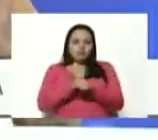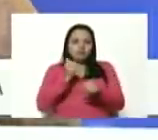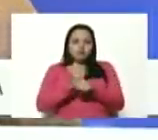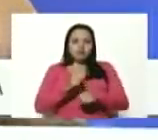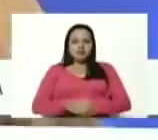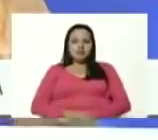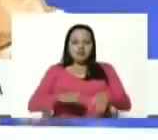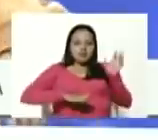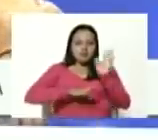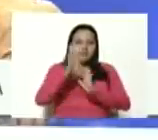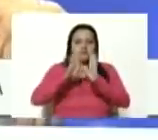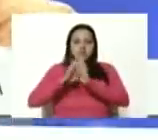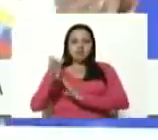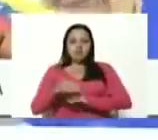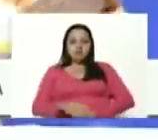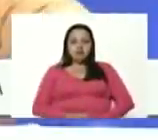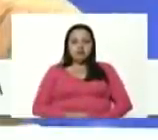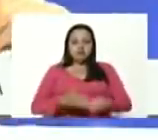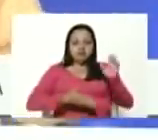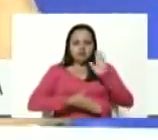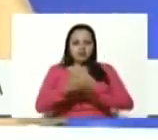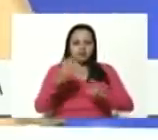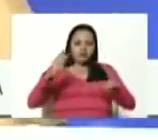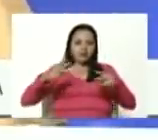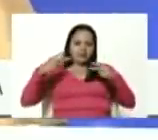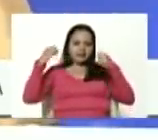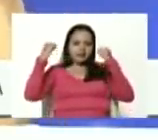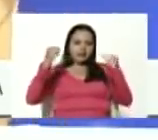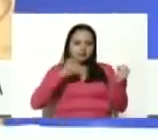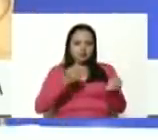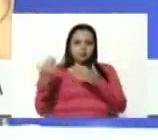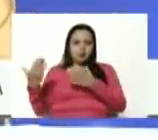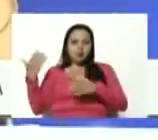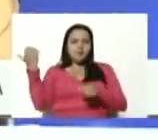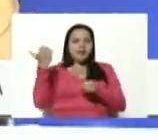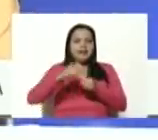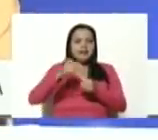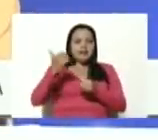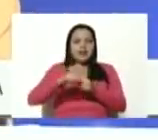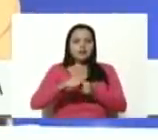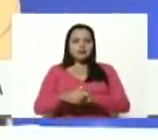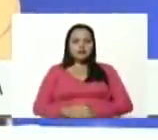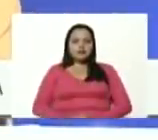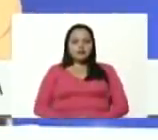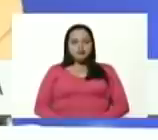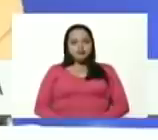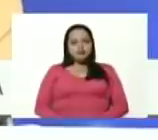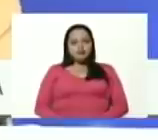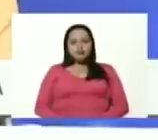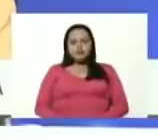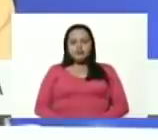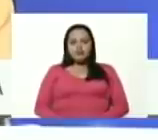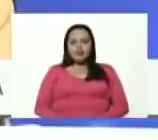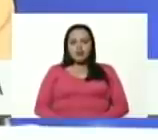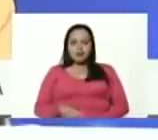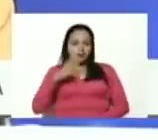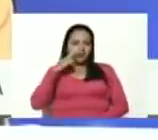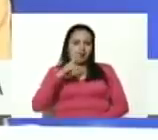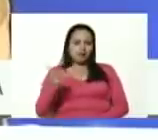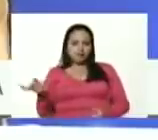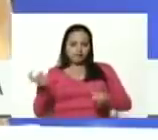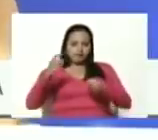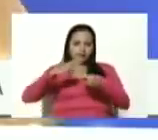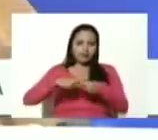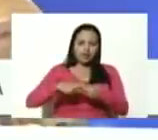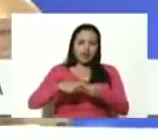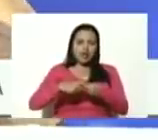crecer y vamos a vencer. Vámonos para Maracaibo, para que veamos la incorporación de los brigadistas